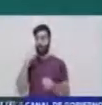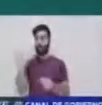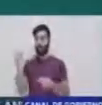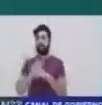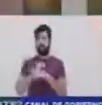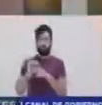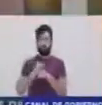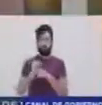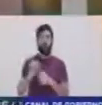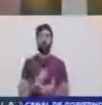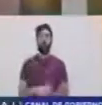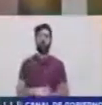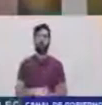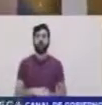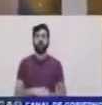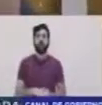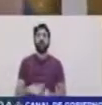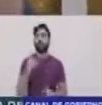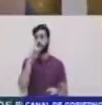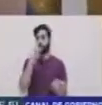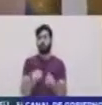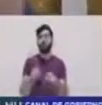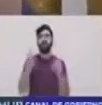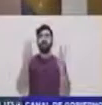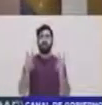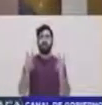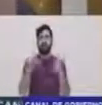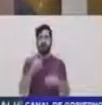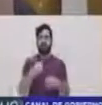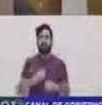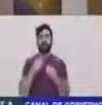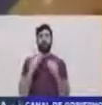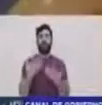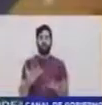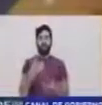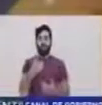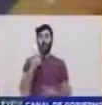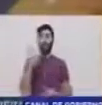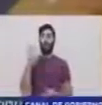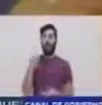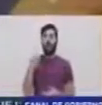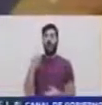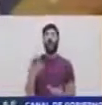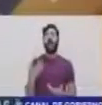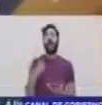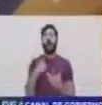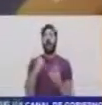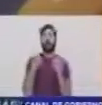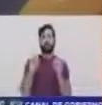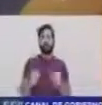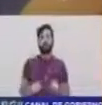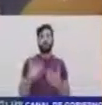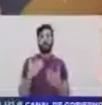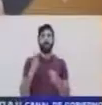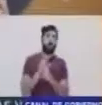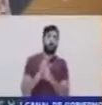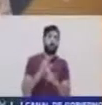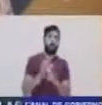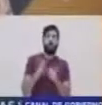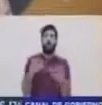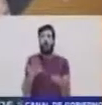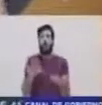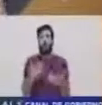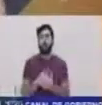como para este ejercicio. También para reforzar esto, ¿verdad?, el tema de la expresión oral, de la expresión escrita, puede ser